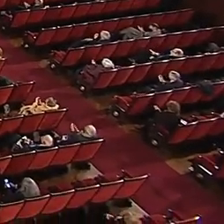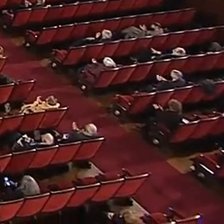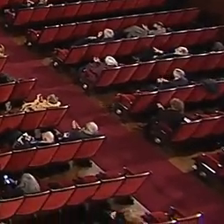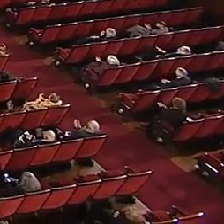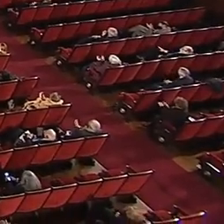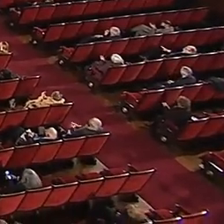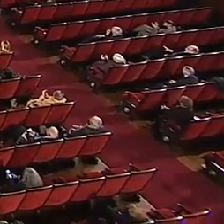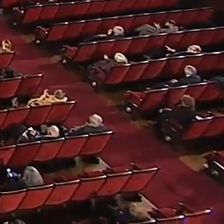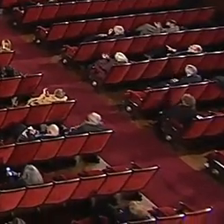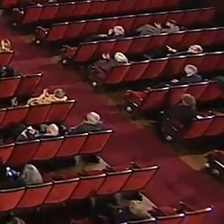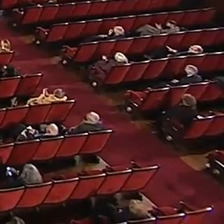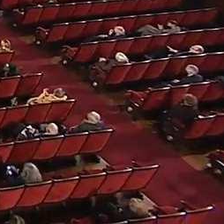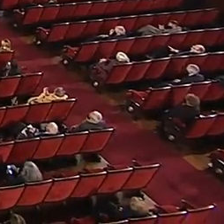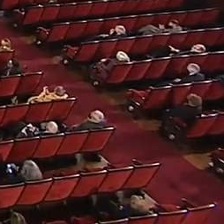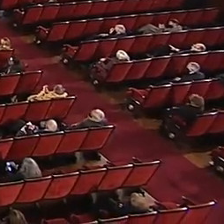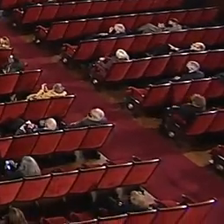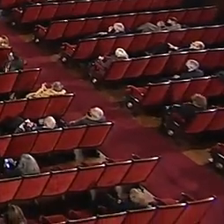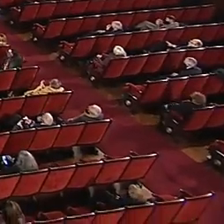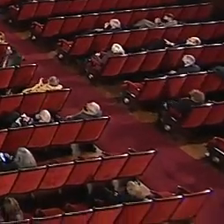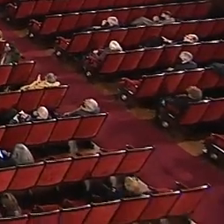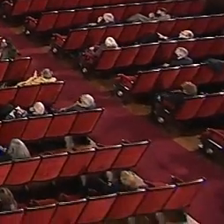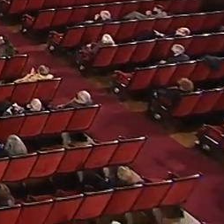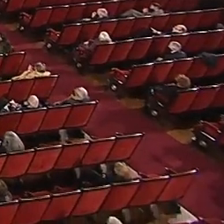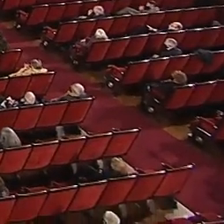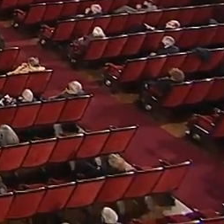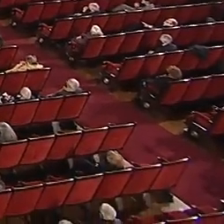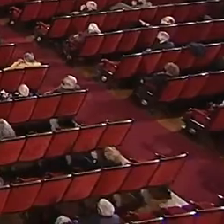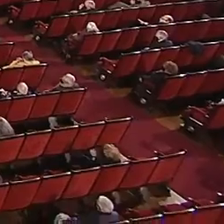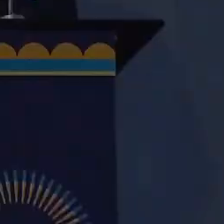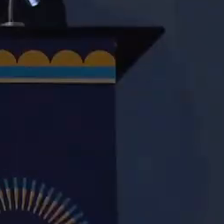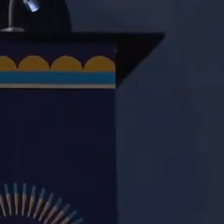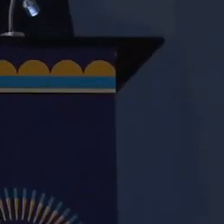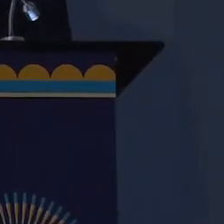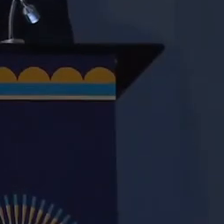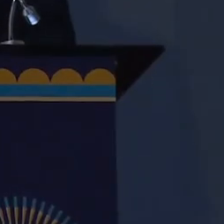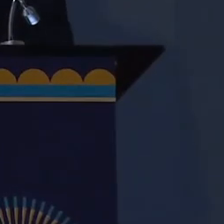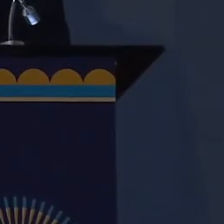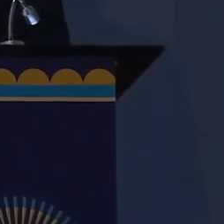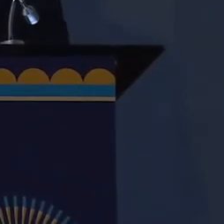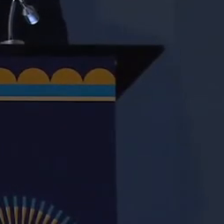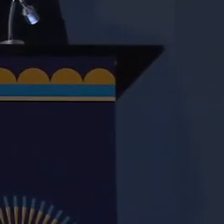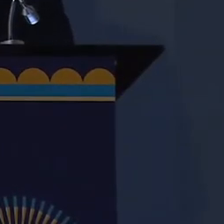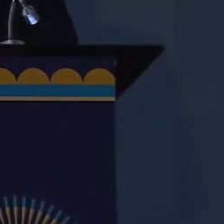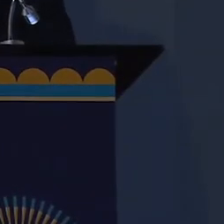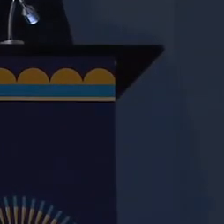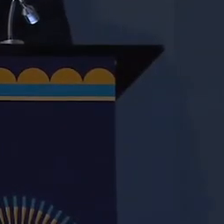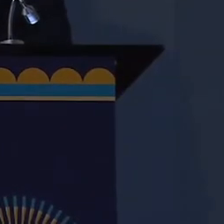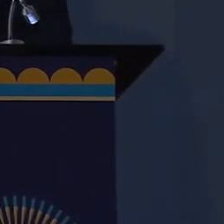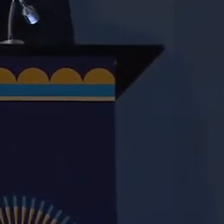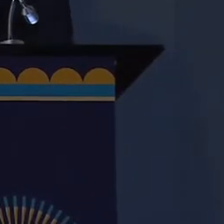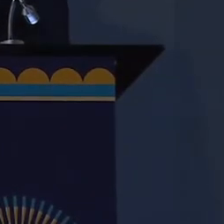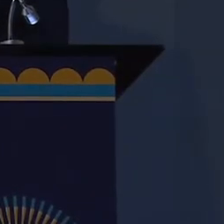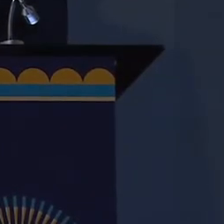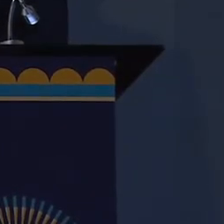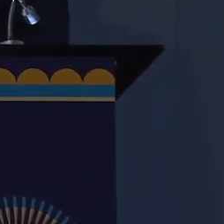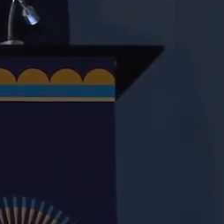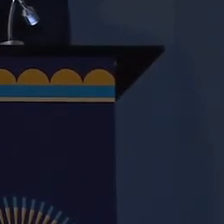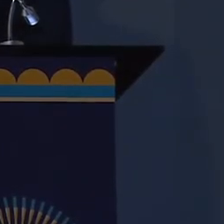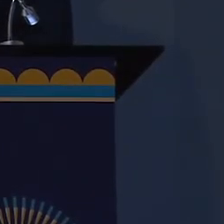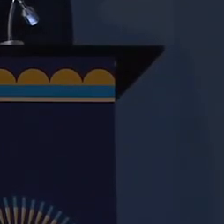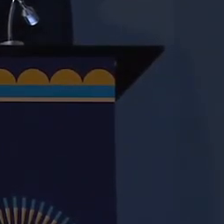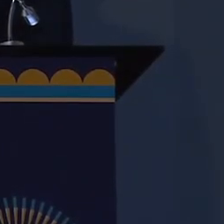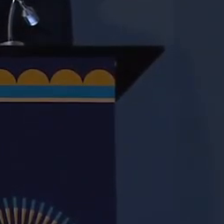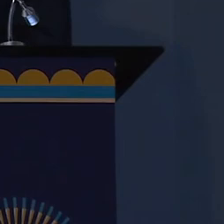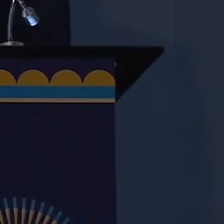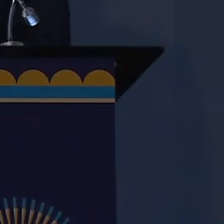Muchas gracias, Barbieri. Construyendo futuro, la UBA construye futuro. Y como dijo el rector, 18 jefes de Estado salieron de los pasillos de la Universidad